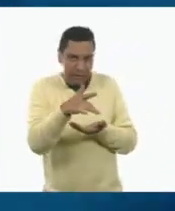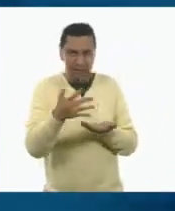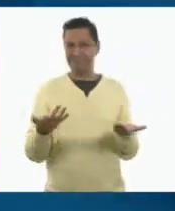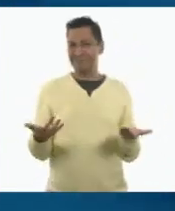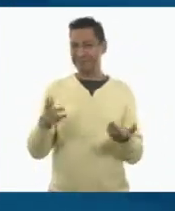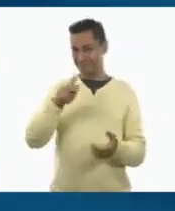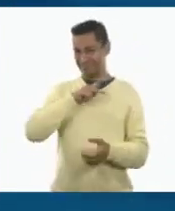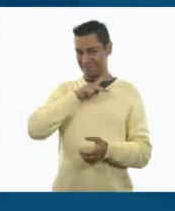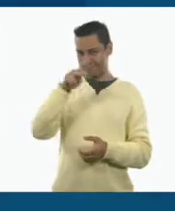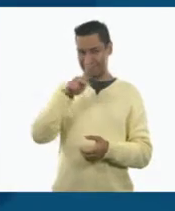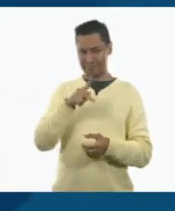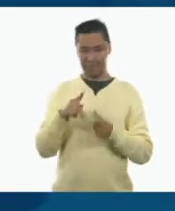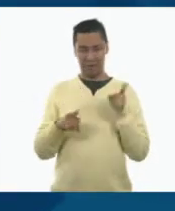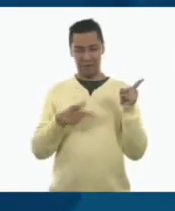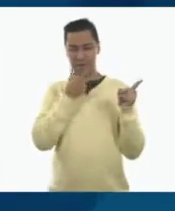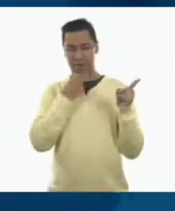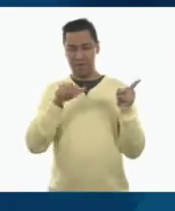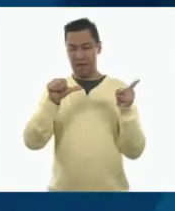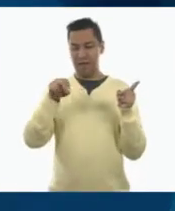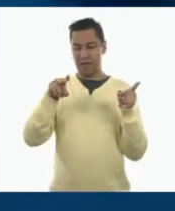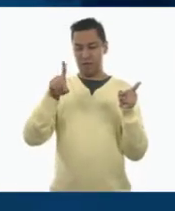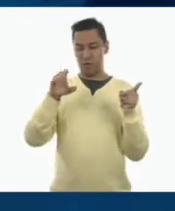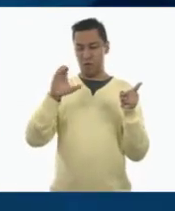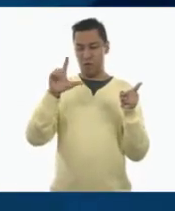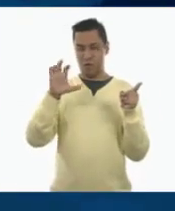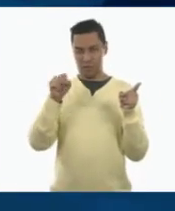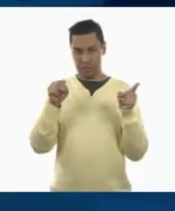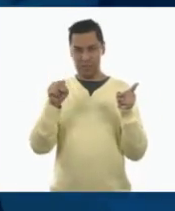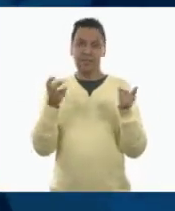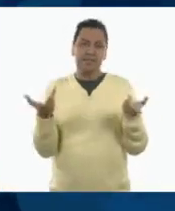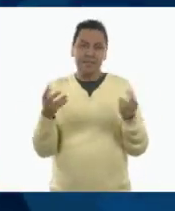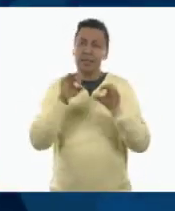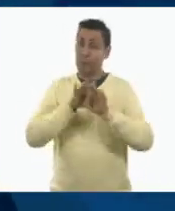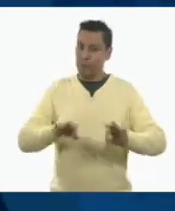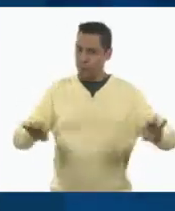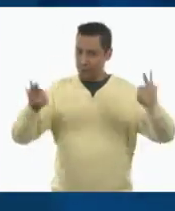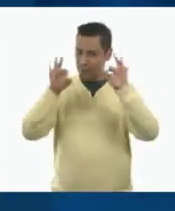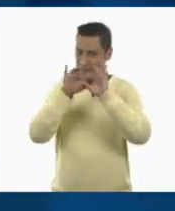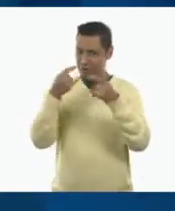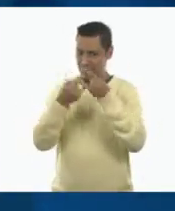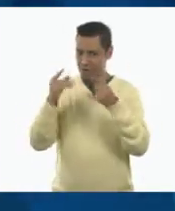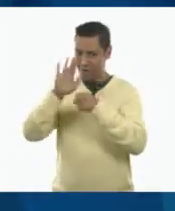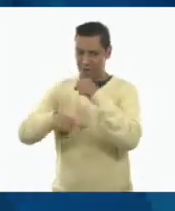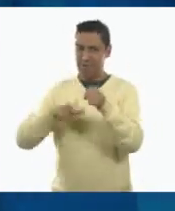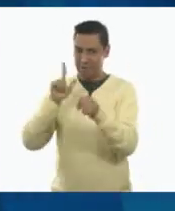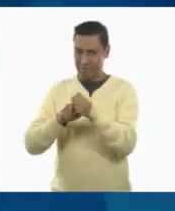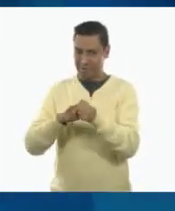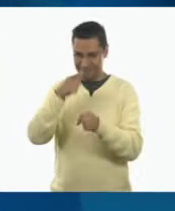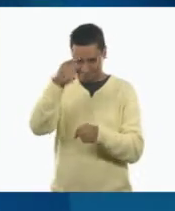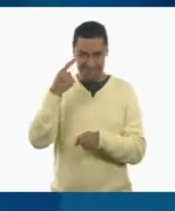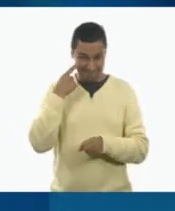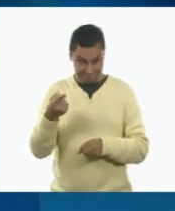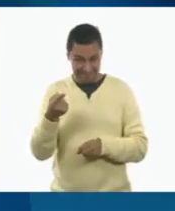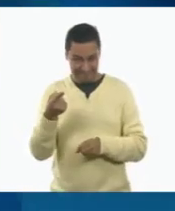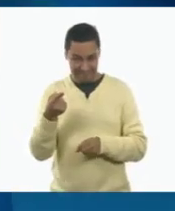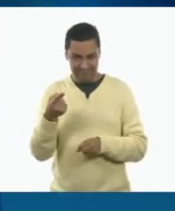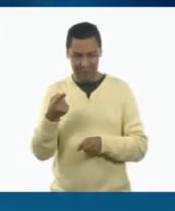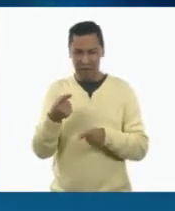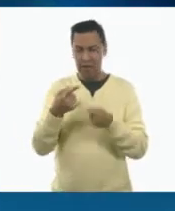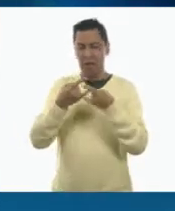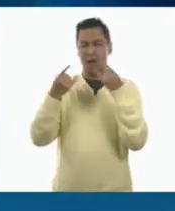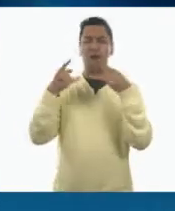que Andrócles. Esa es la importancia fundamental de la moraleja. Las fábulas, si te das cuenta, son